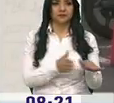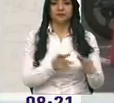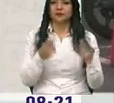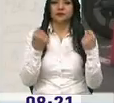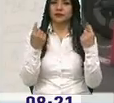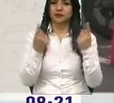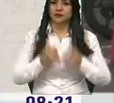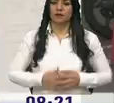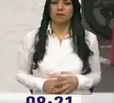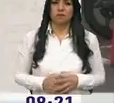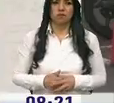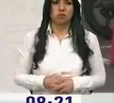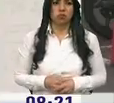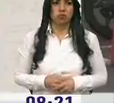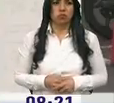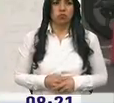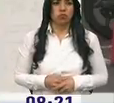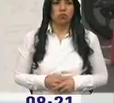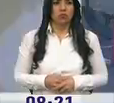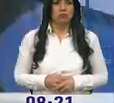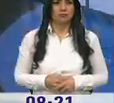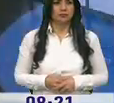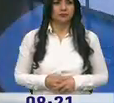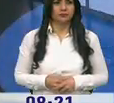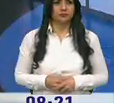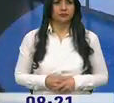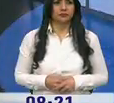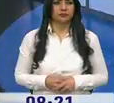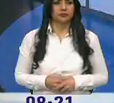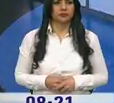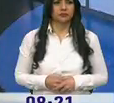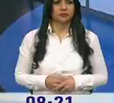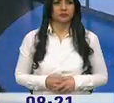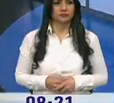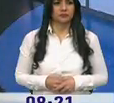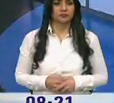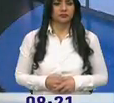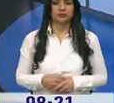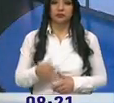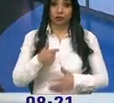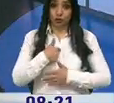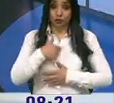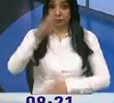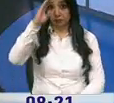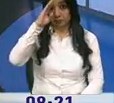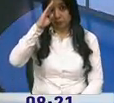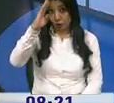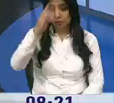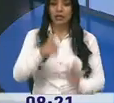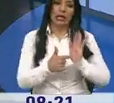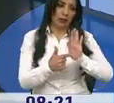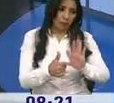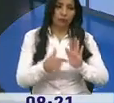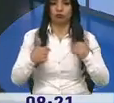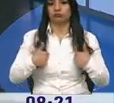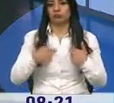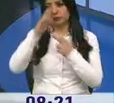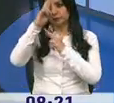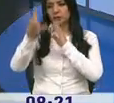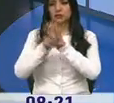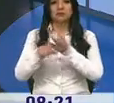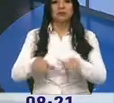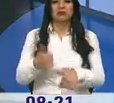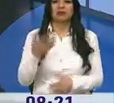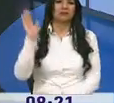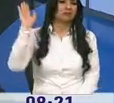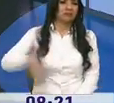O sea, yo se predique con el ejemplo Hoy ya no importa nadie, a nadie le importa nada, ni a